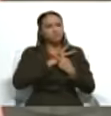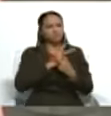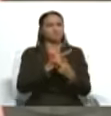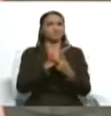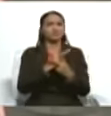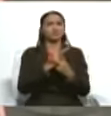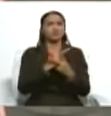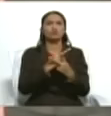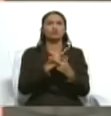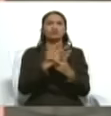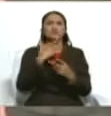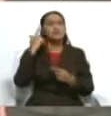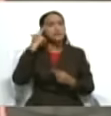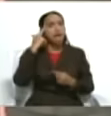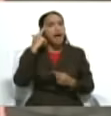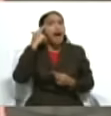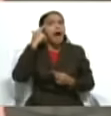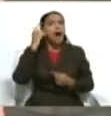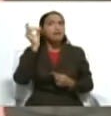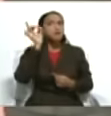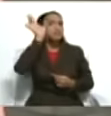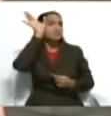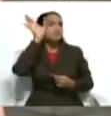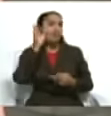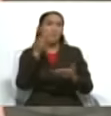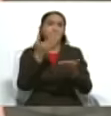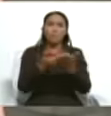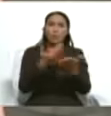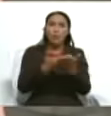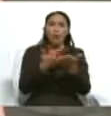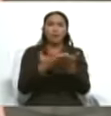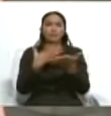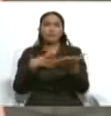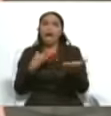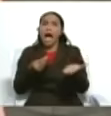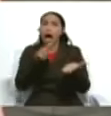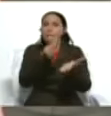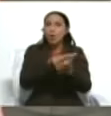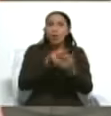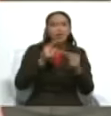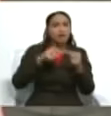que crea, que propone, que aporta todos los días,